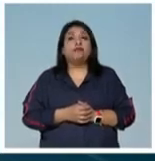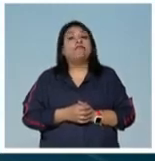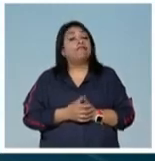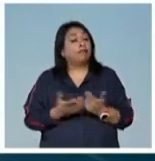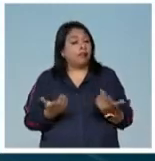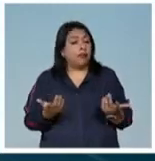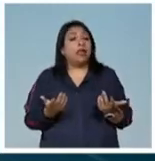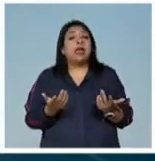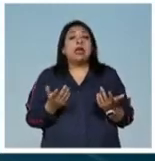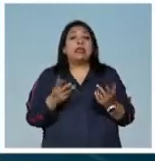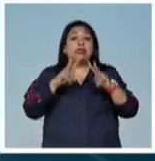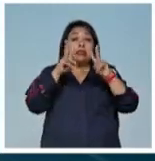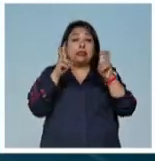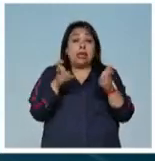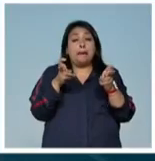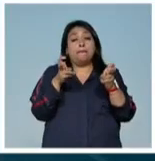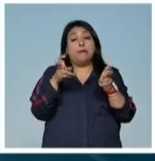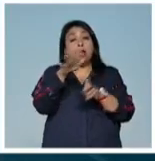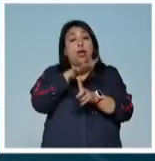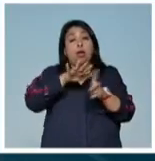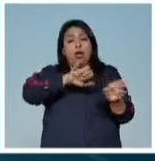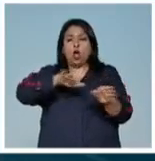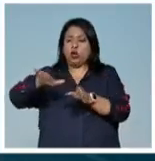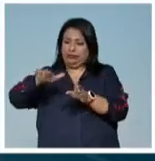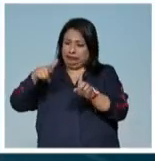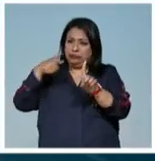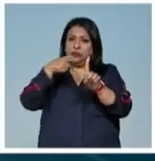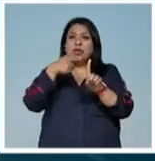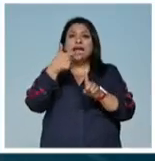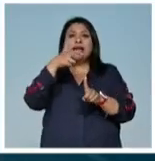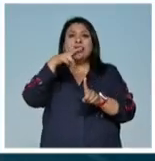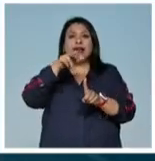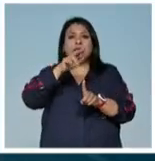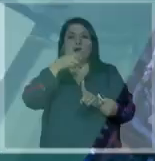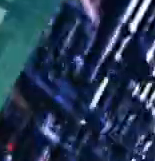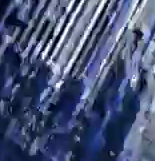Sin alejarnos de temas ambientales, Greta Thunberg hoy vuelve a ser tendencia.